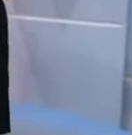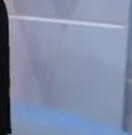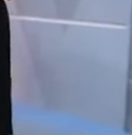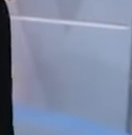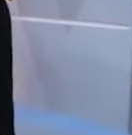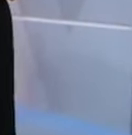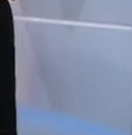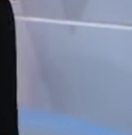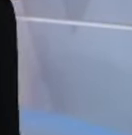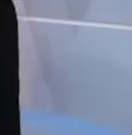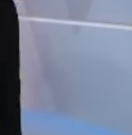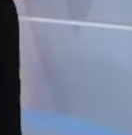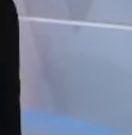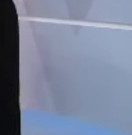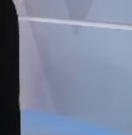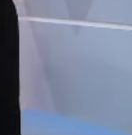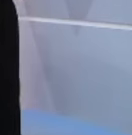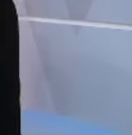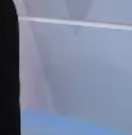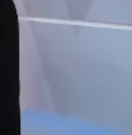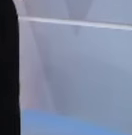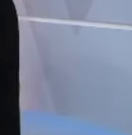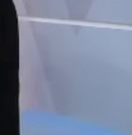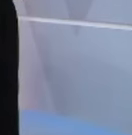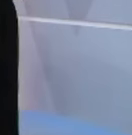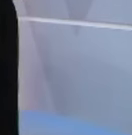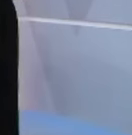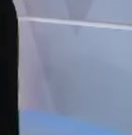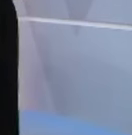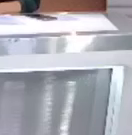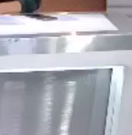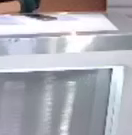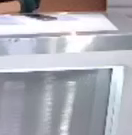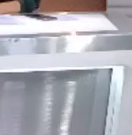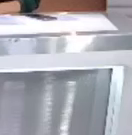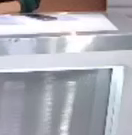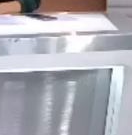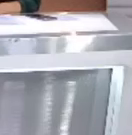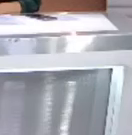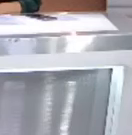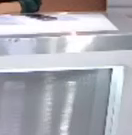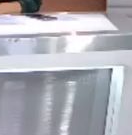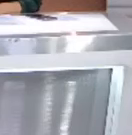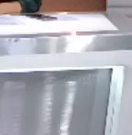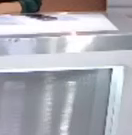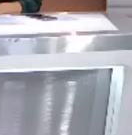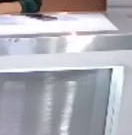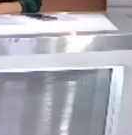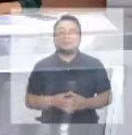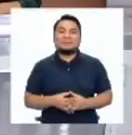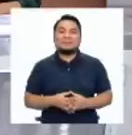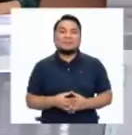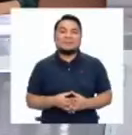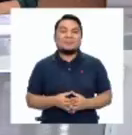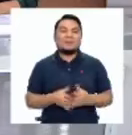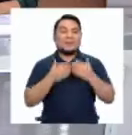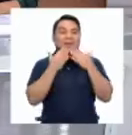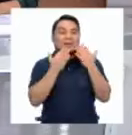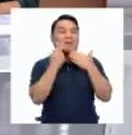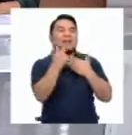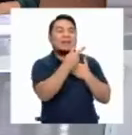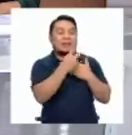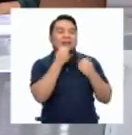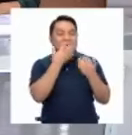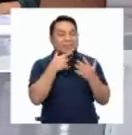pajariña tupaycusum, pajarín cama. Aquí sí, cama. Gracias, Iris, y gracias, Walter, por esa información de inicio de